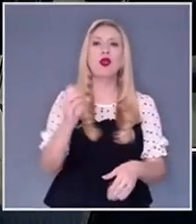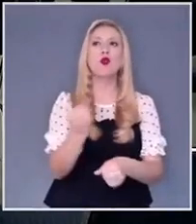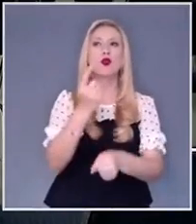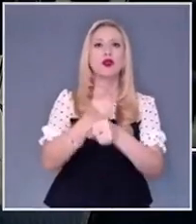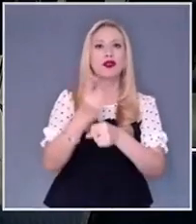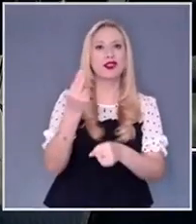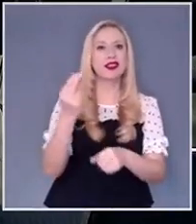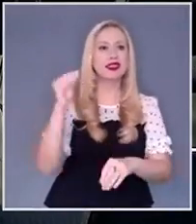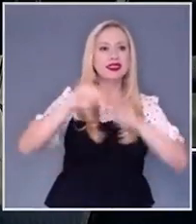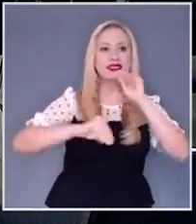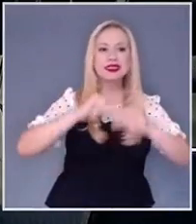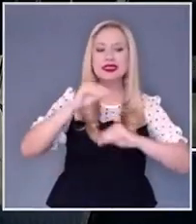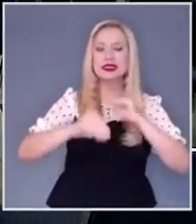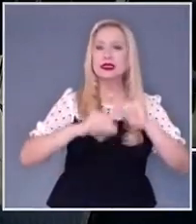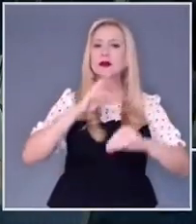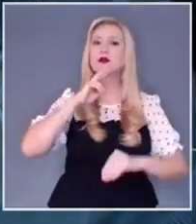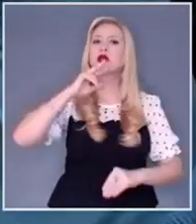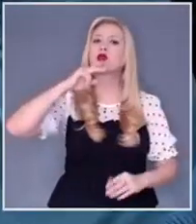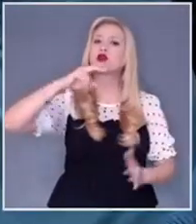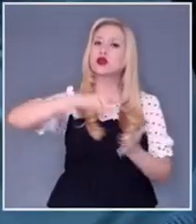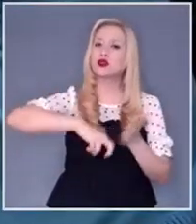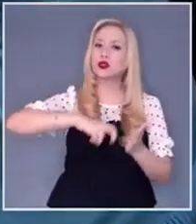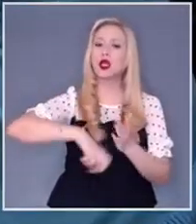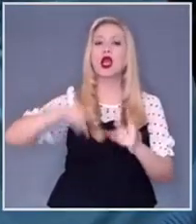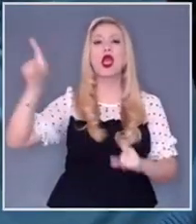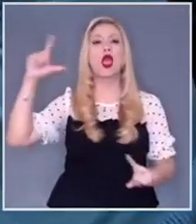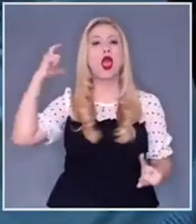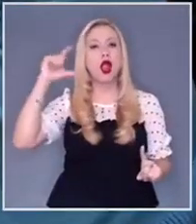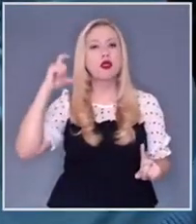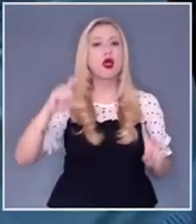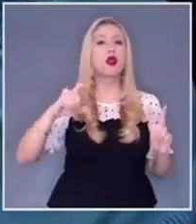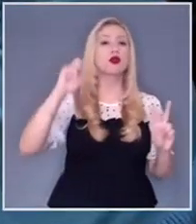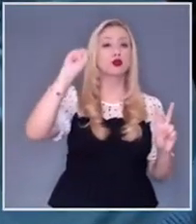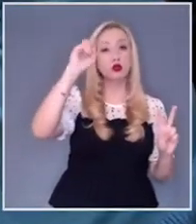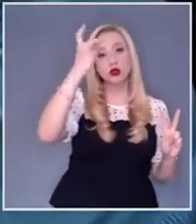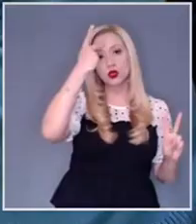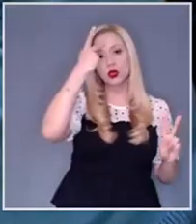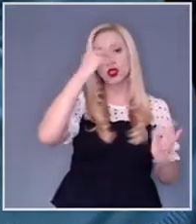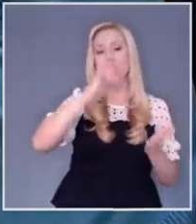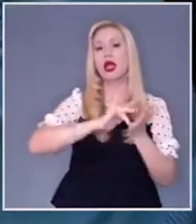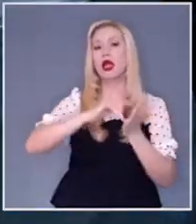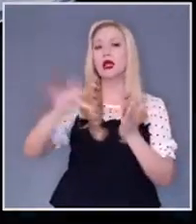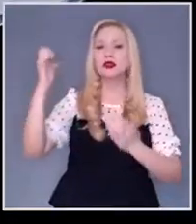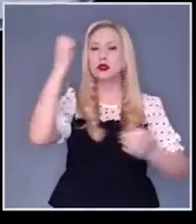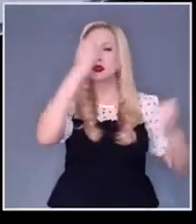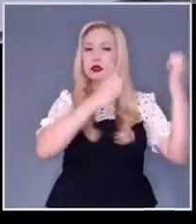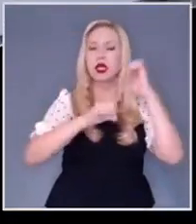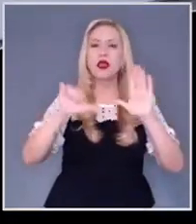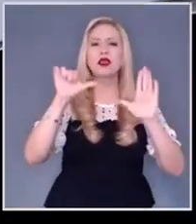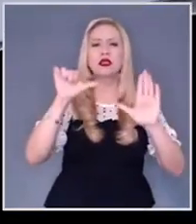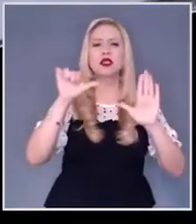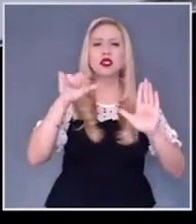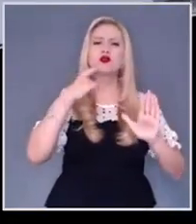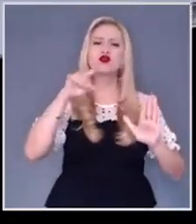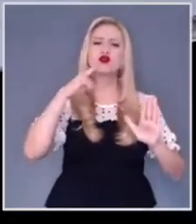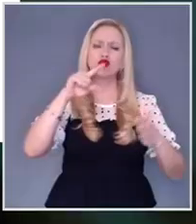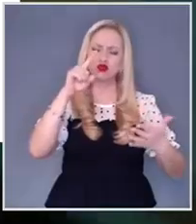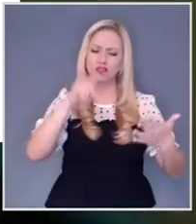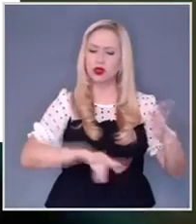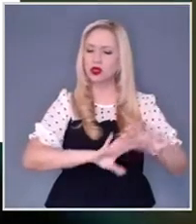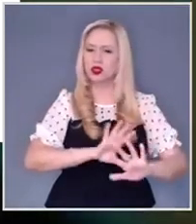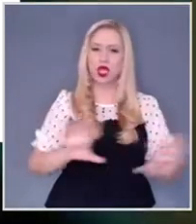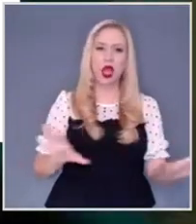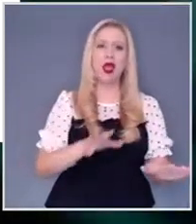de la justicia en querétaro y san luis potosí a partir del análisis de 16 procesos penales completos en cada entidad